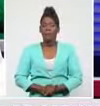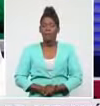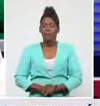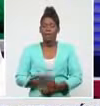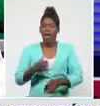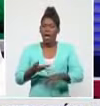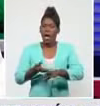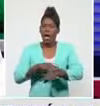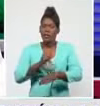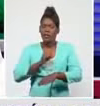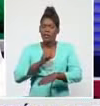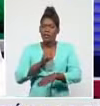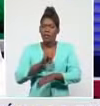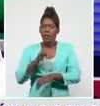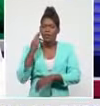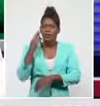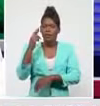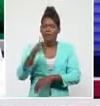no? Que